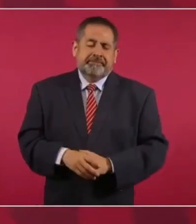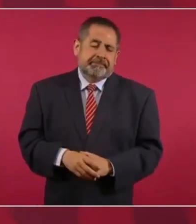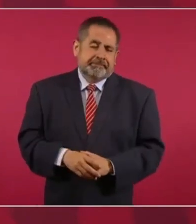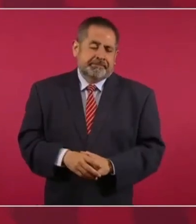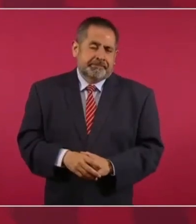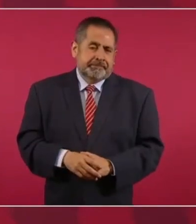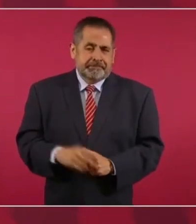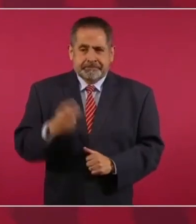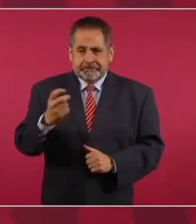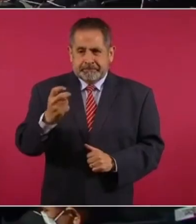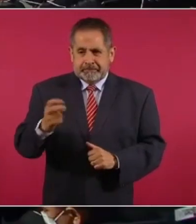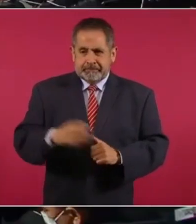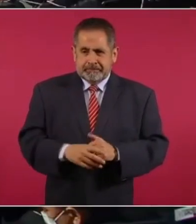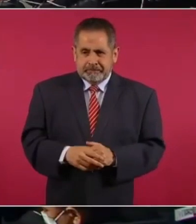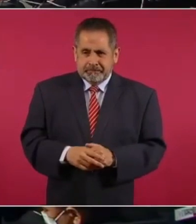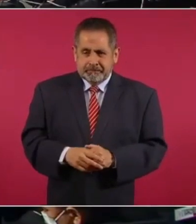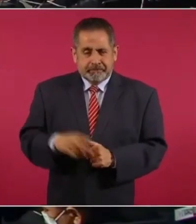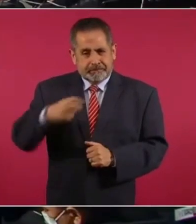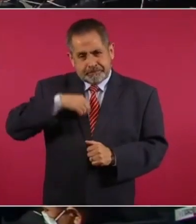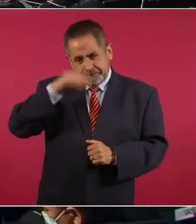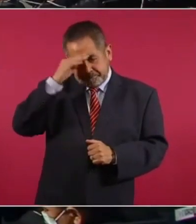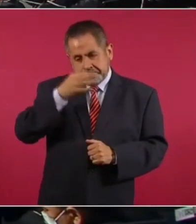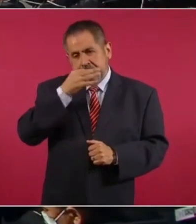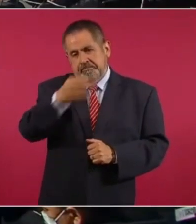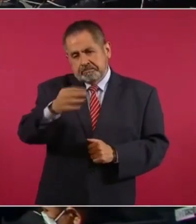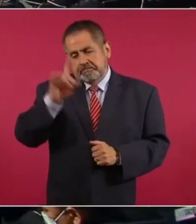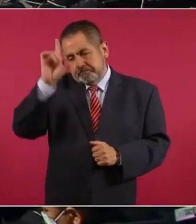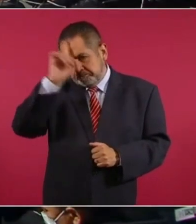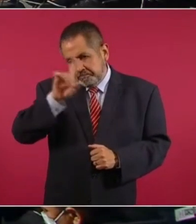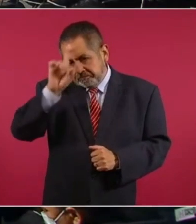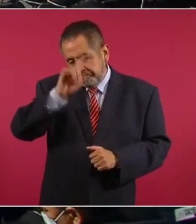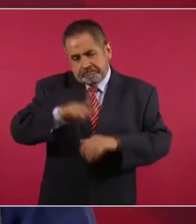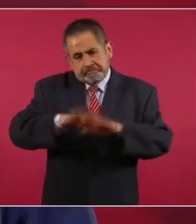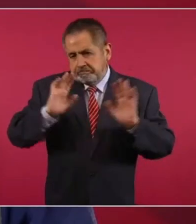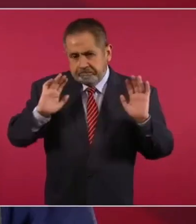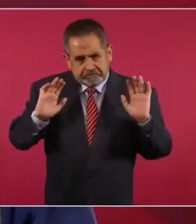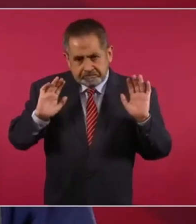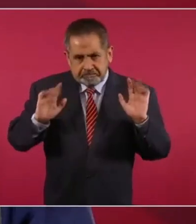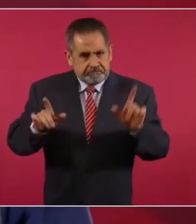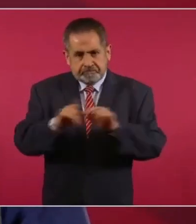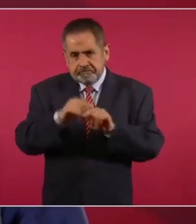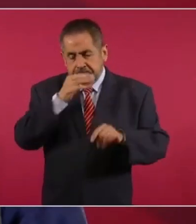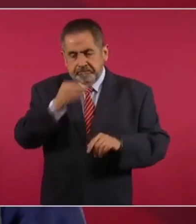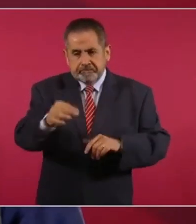Entonces, eso es lo que se recomienda, nada más,